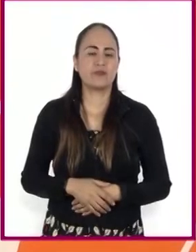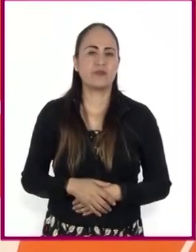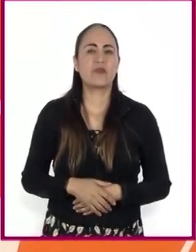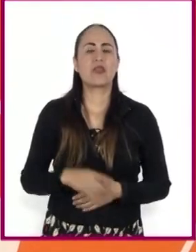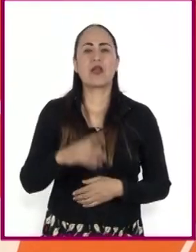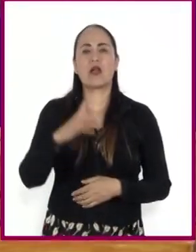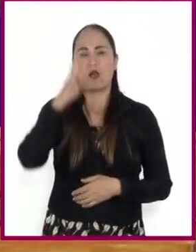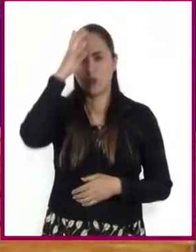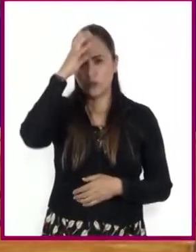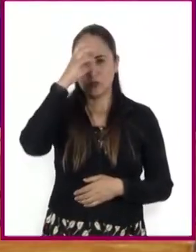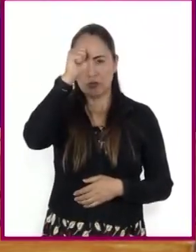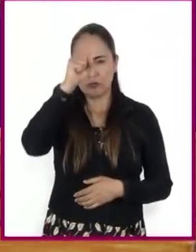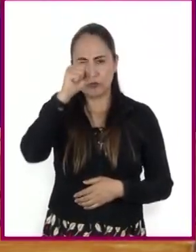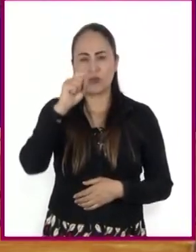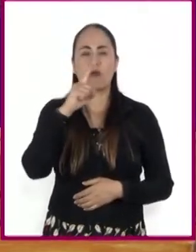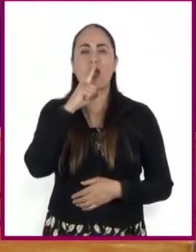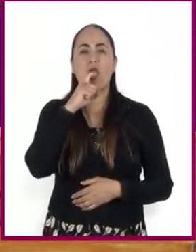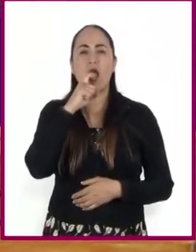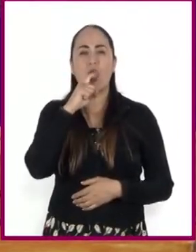agua.